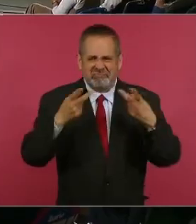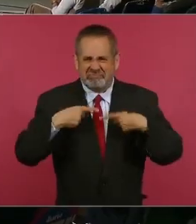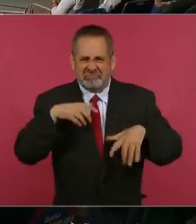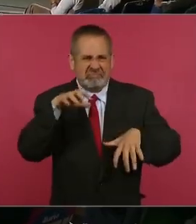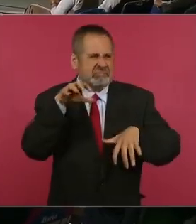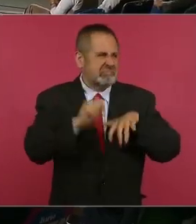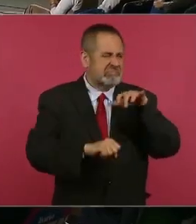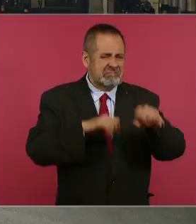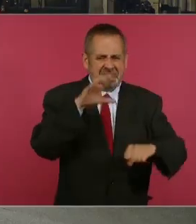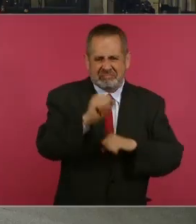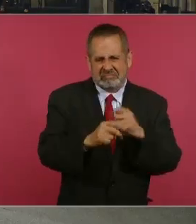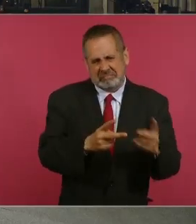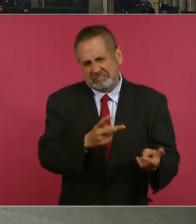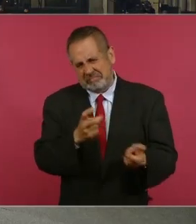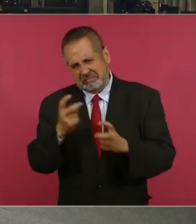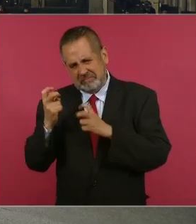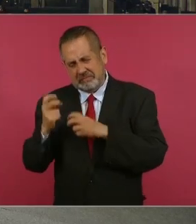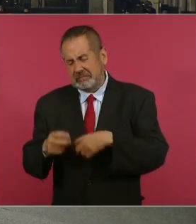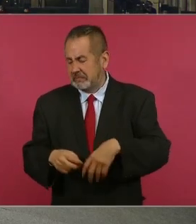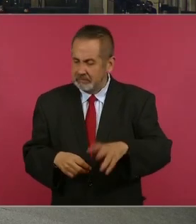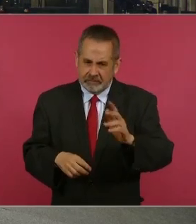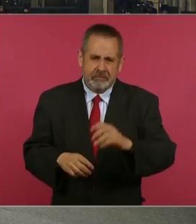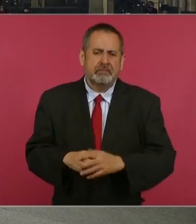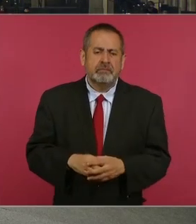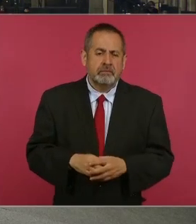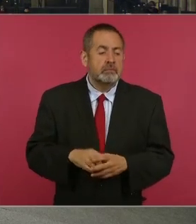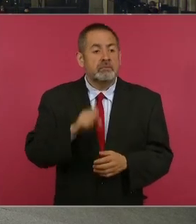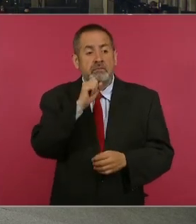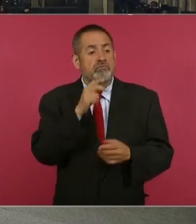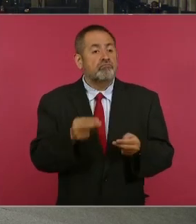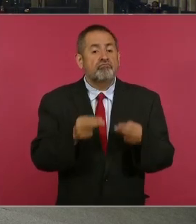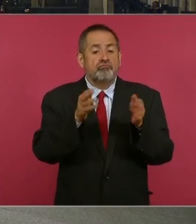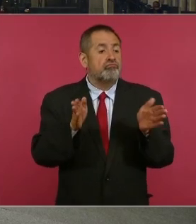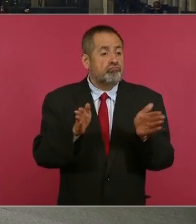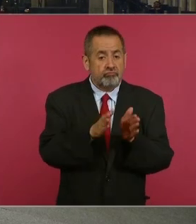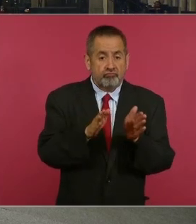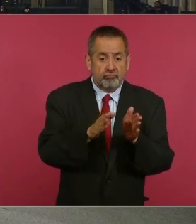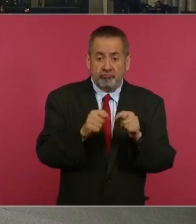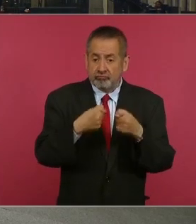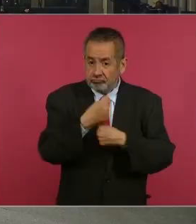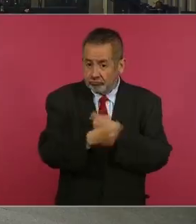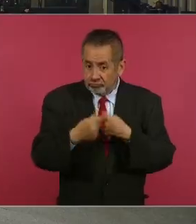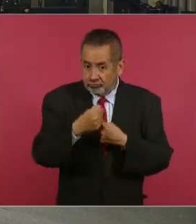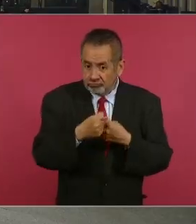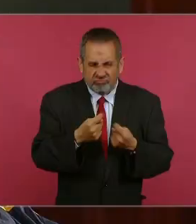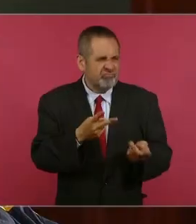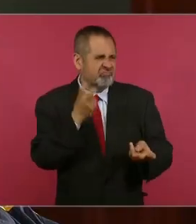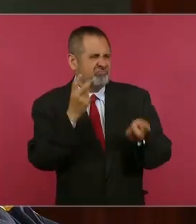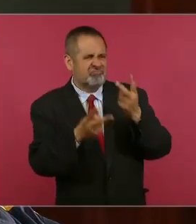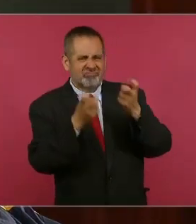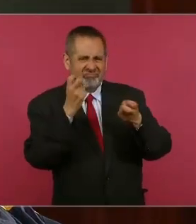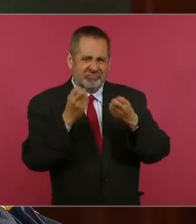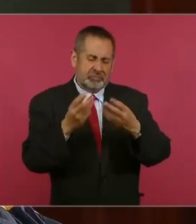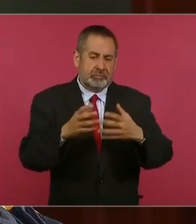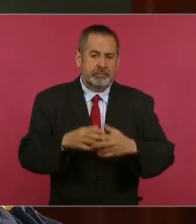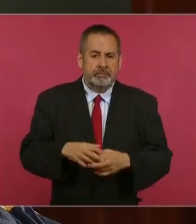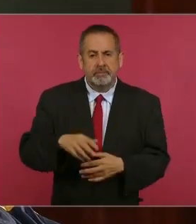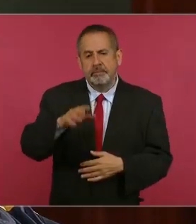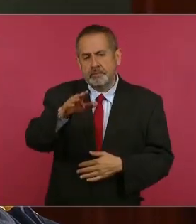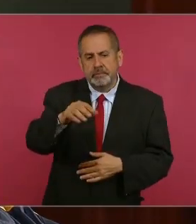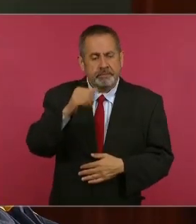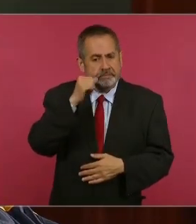comerciales, inclusive también los pequeños comercios. Se criticó mucho ayer, inclusive,